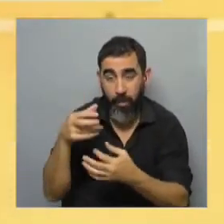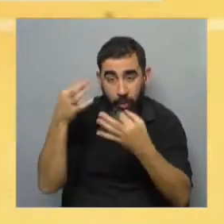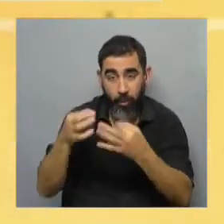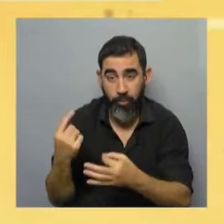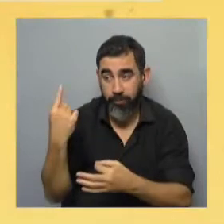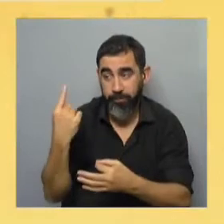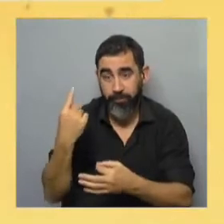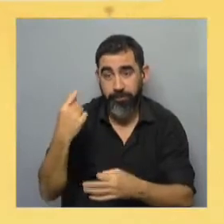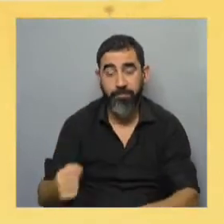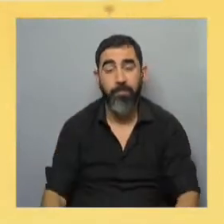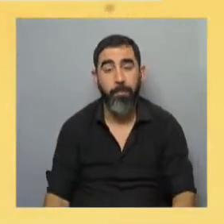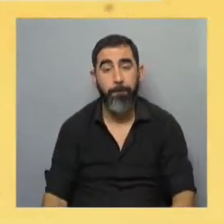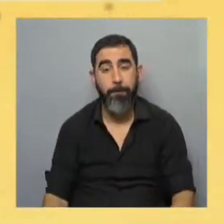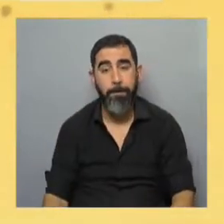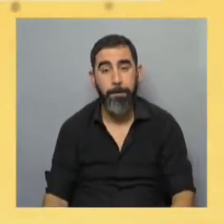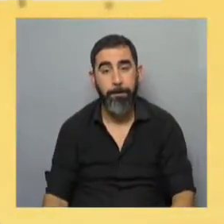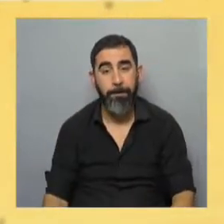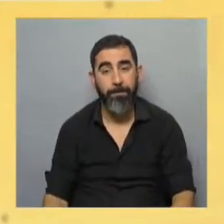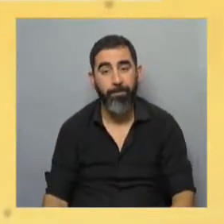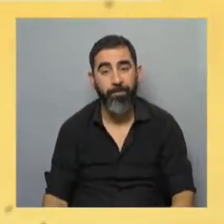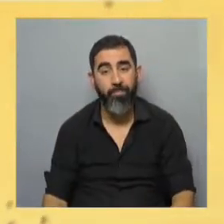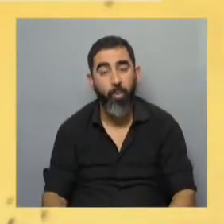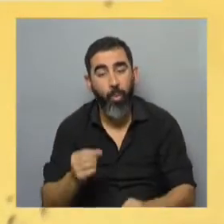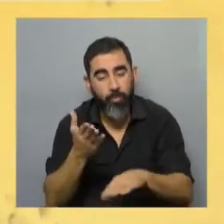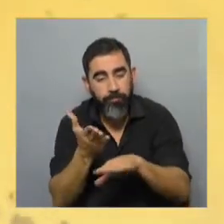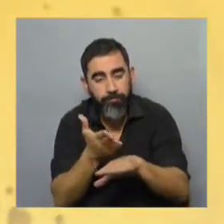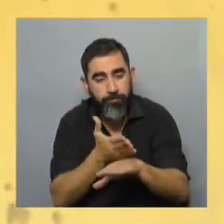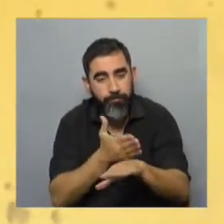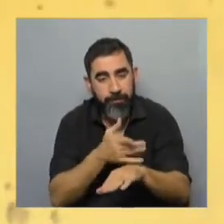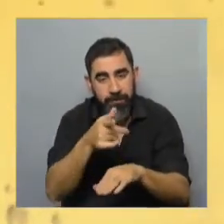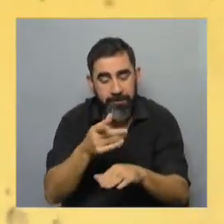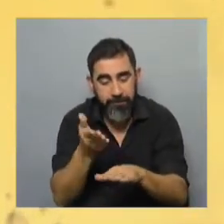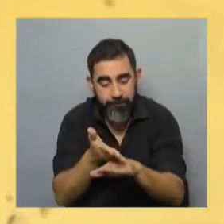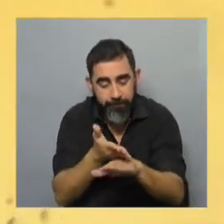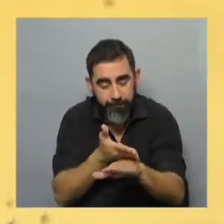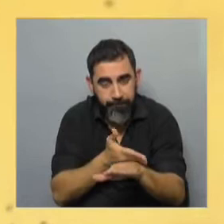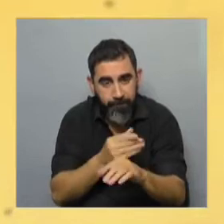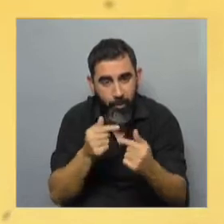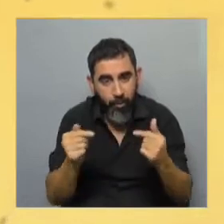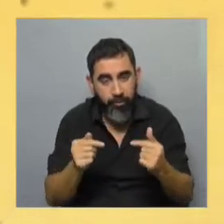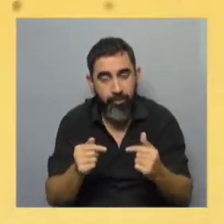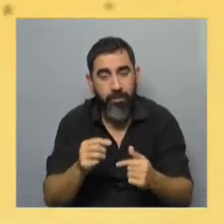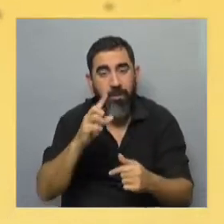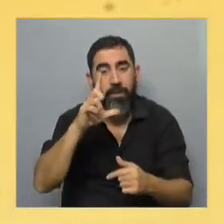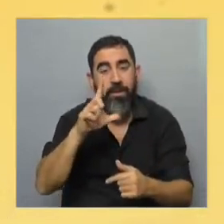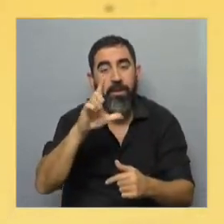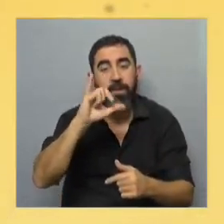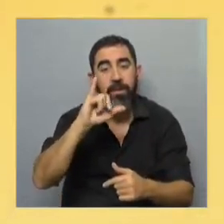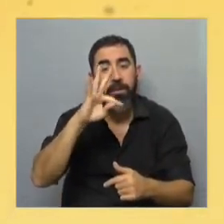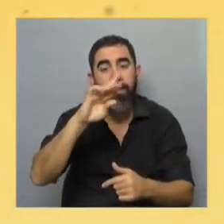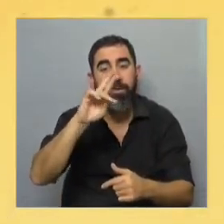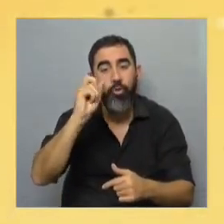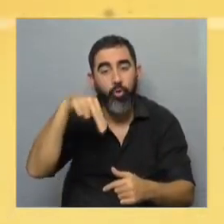tenemos un ejemplo de cómo le está haciendo escama justamente a este de acá. Que ahí está. Se llama Litronax, es un nombre medio